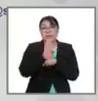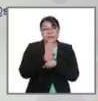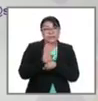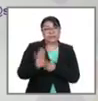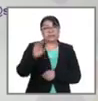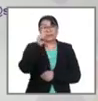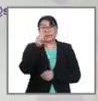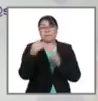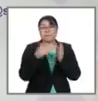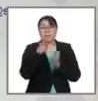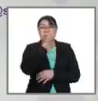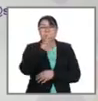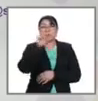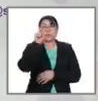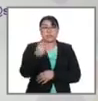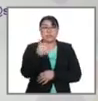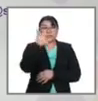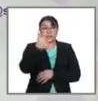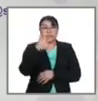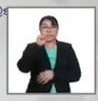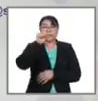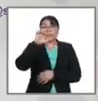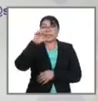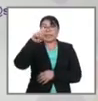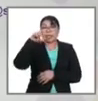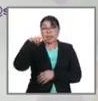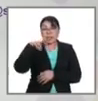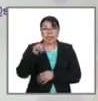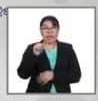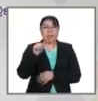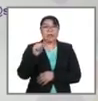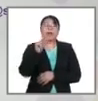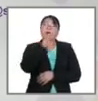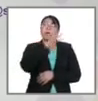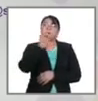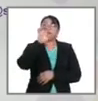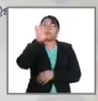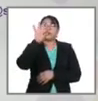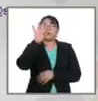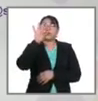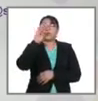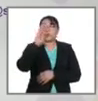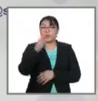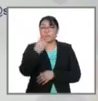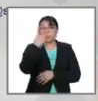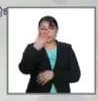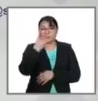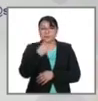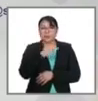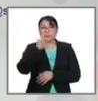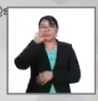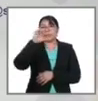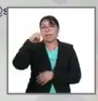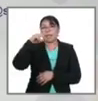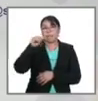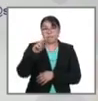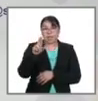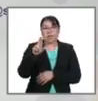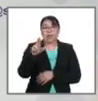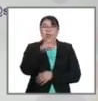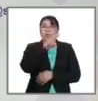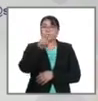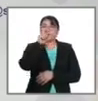bienestar 1.436 secretaría de la defensa nacional 493 casos secretaría de